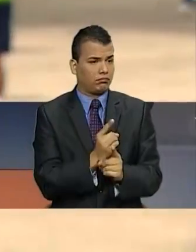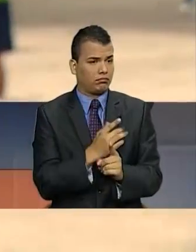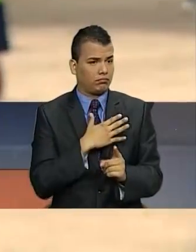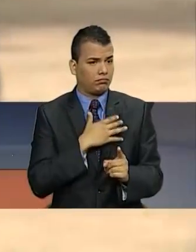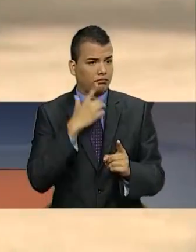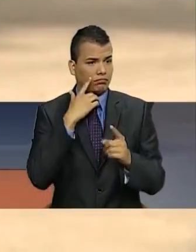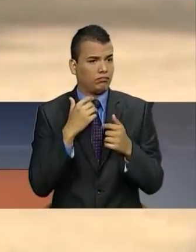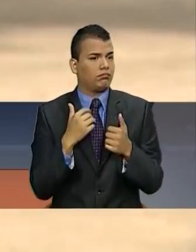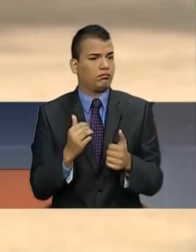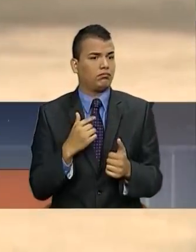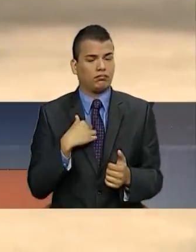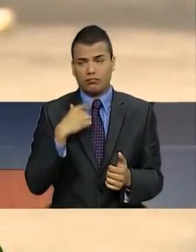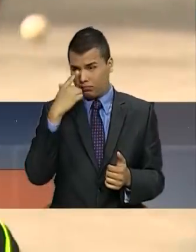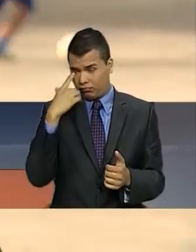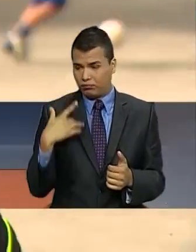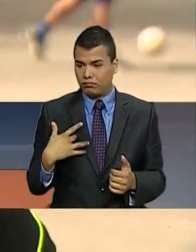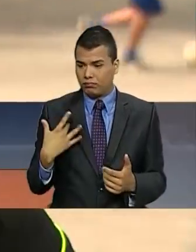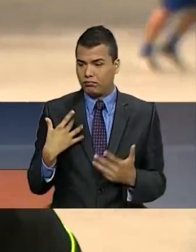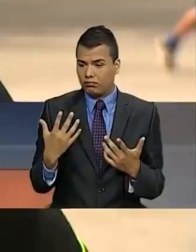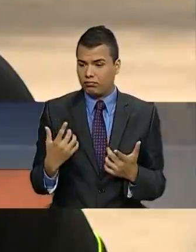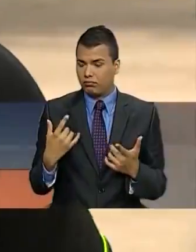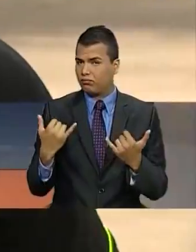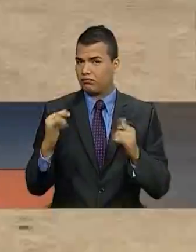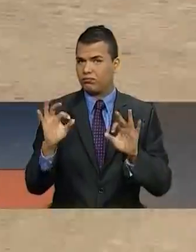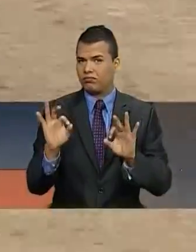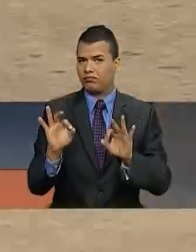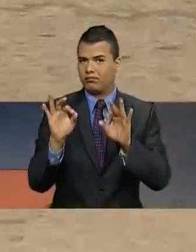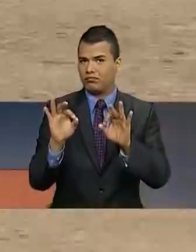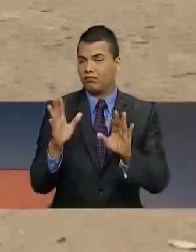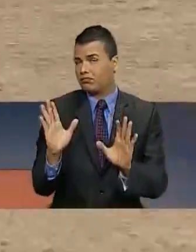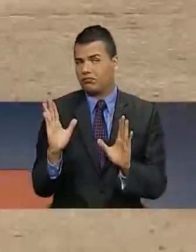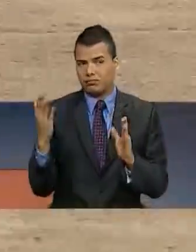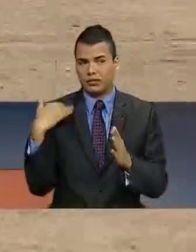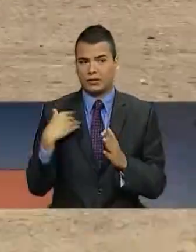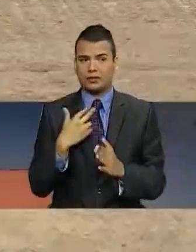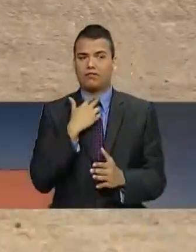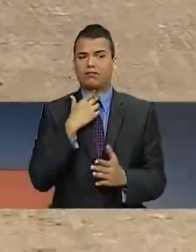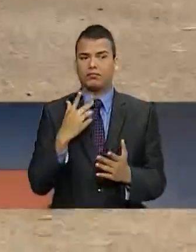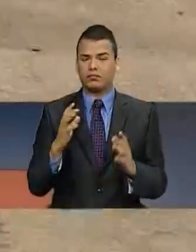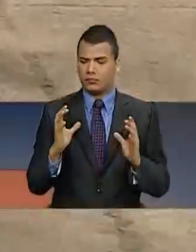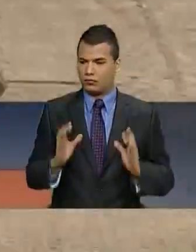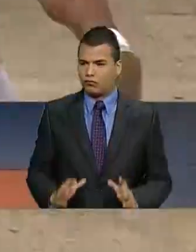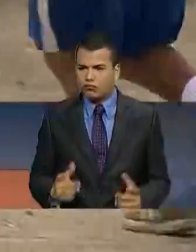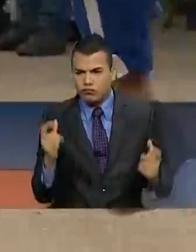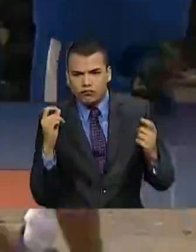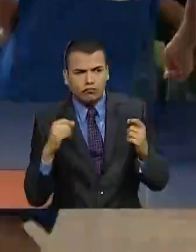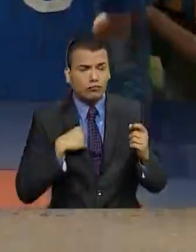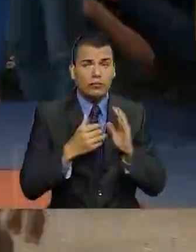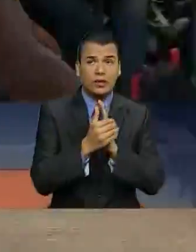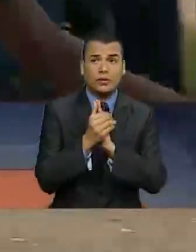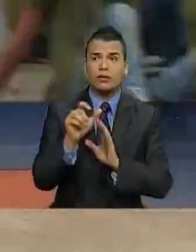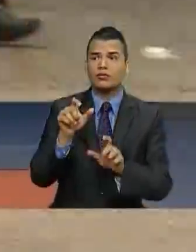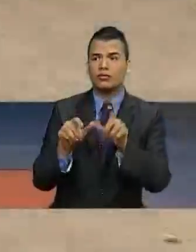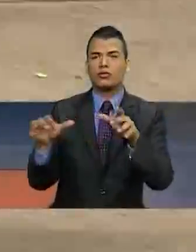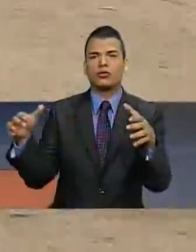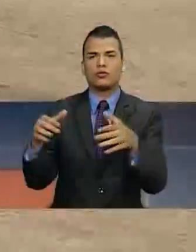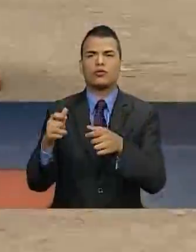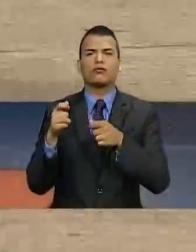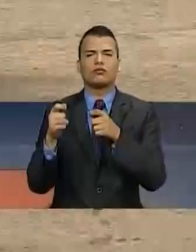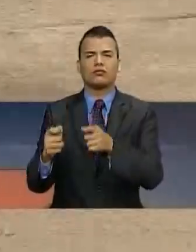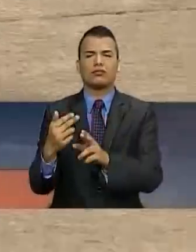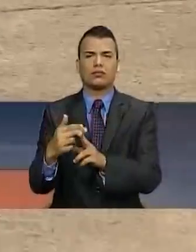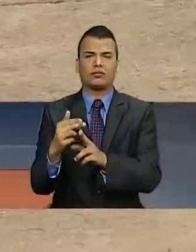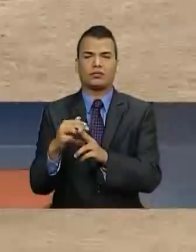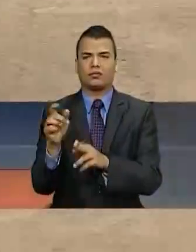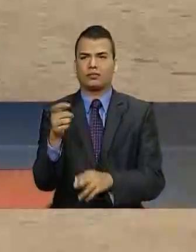y hacemos lo que en años pasados no nos dio. Por su despliegue físico en el terreno de juego, sus compañeros lo llaman